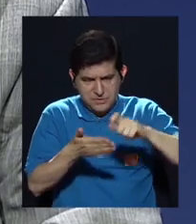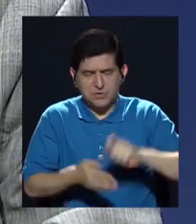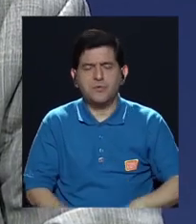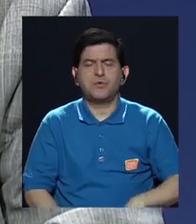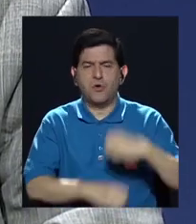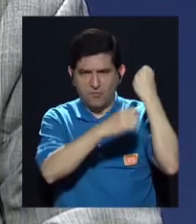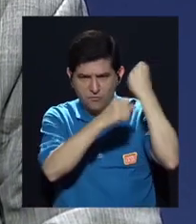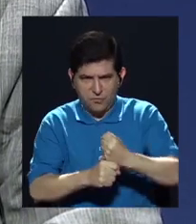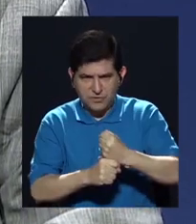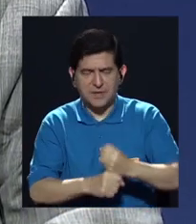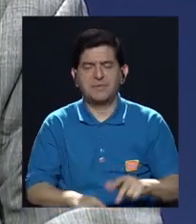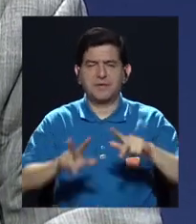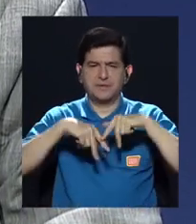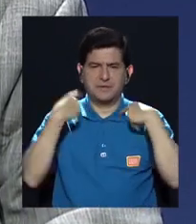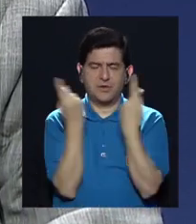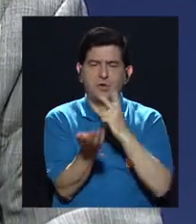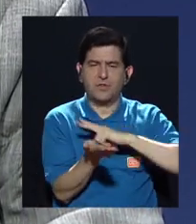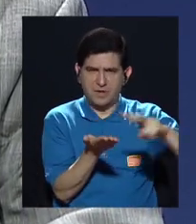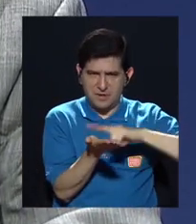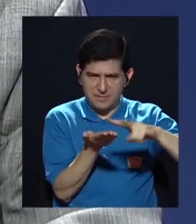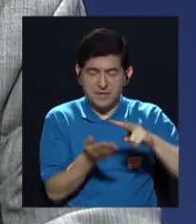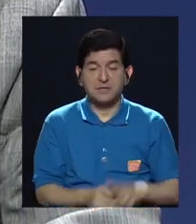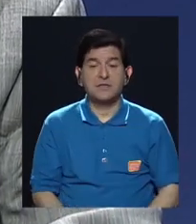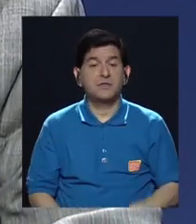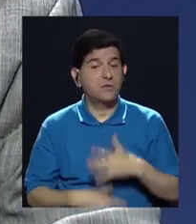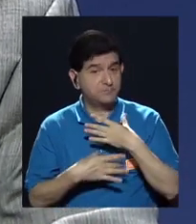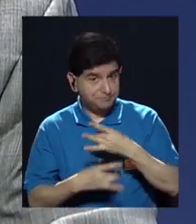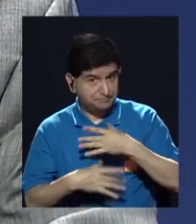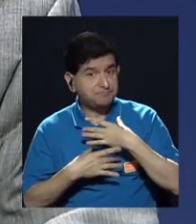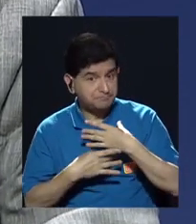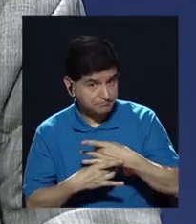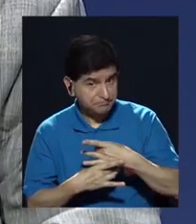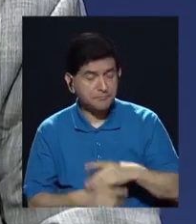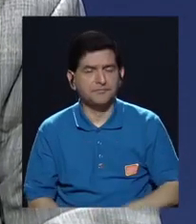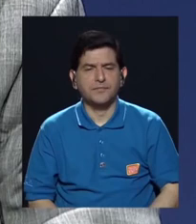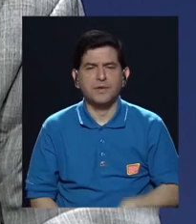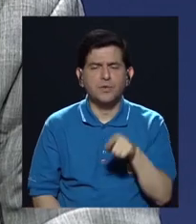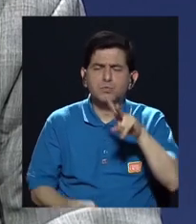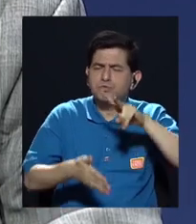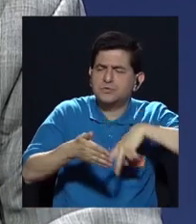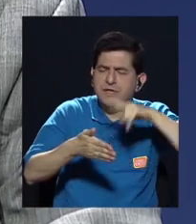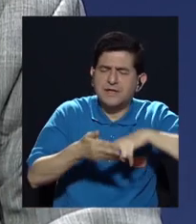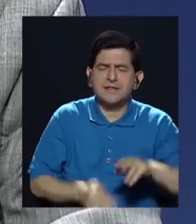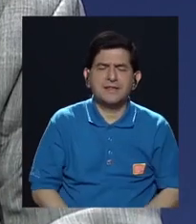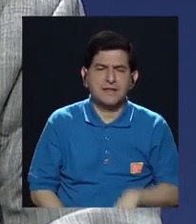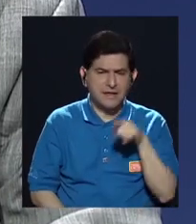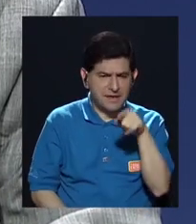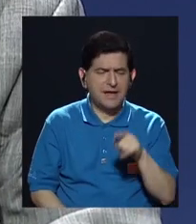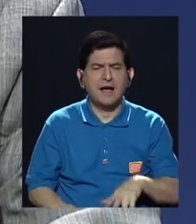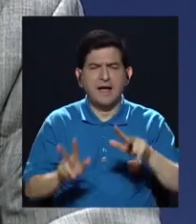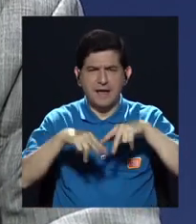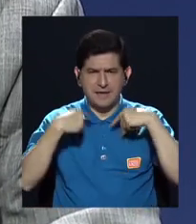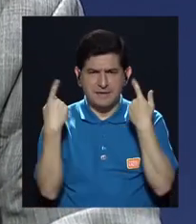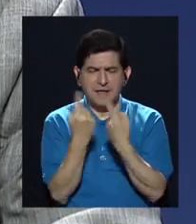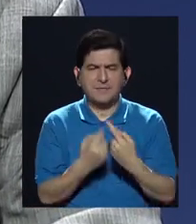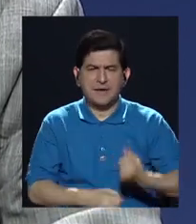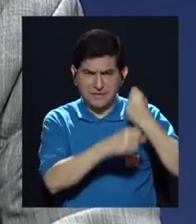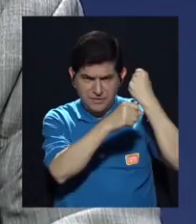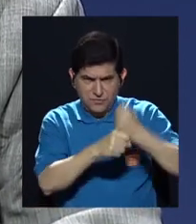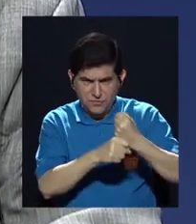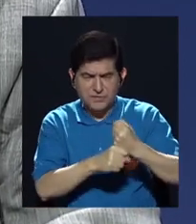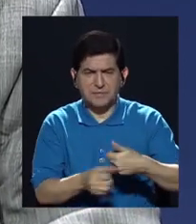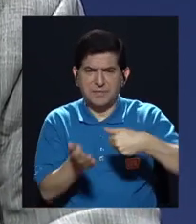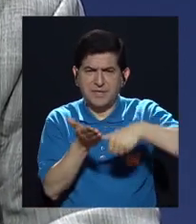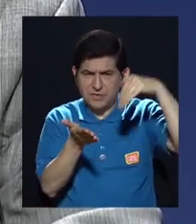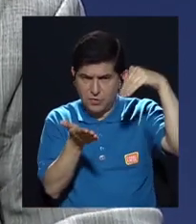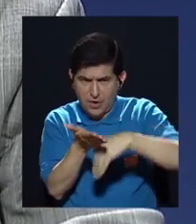la Carta Fundamental del Partido de Liberación Nacional, Carta Fundamental que es muy interesante, porque cuando ustedes leen la Carta Fundamental del Partido de Liberación